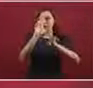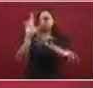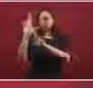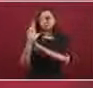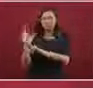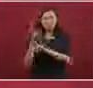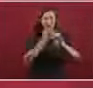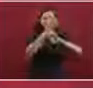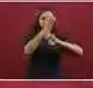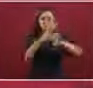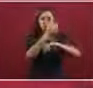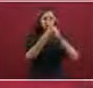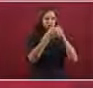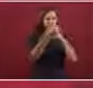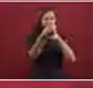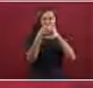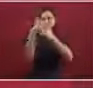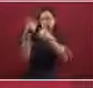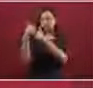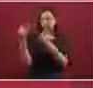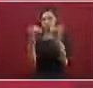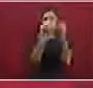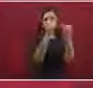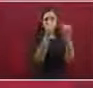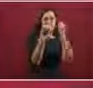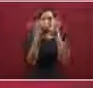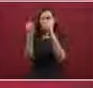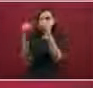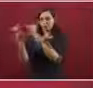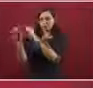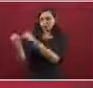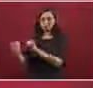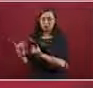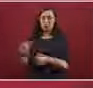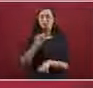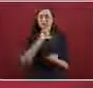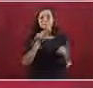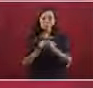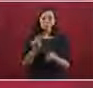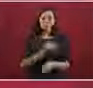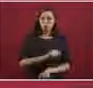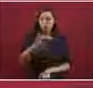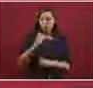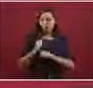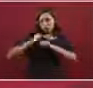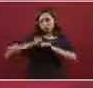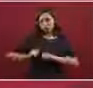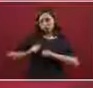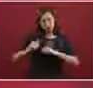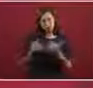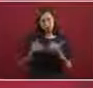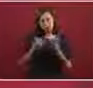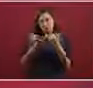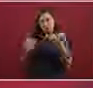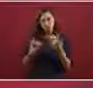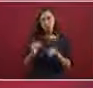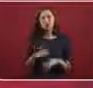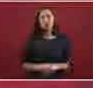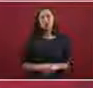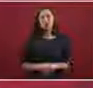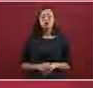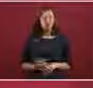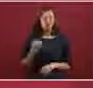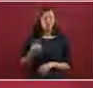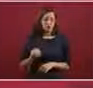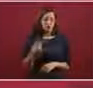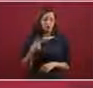las independencias de otros poderes, en este caso de las